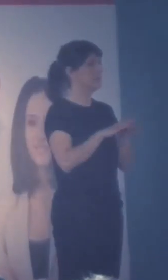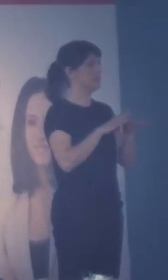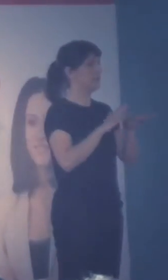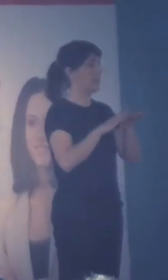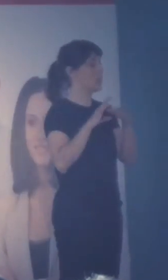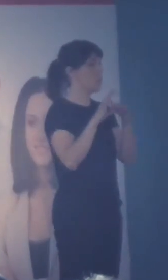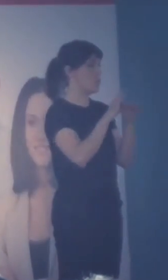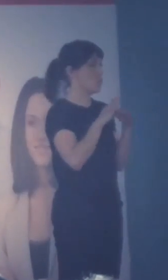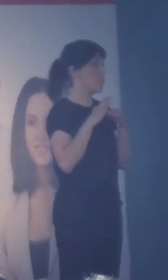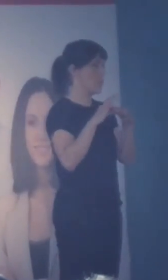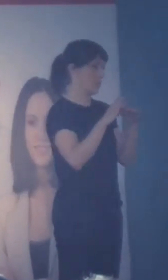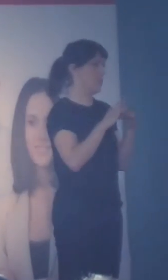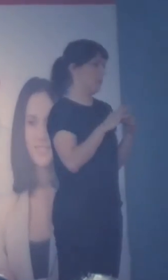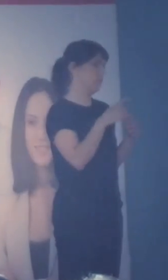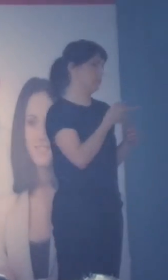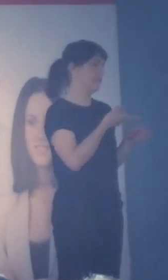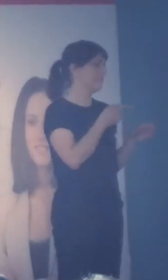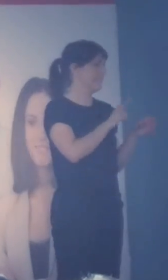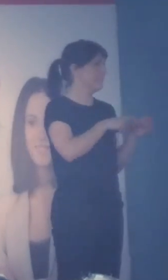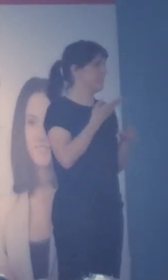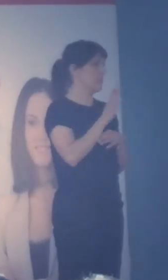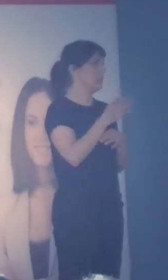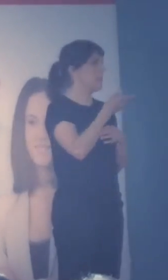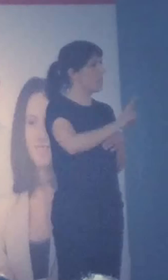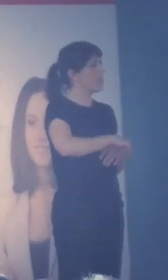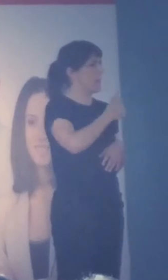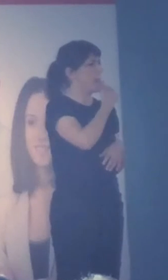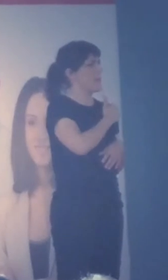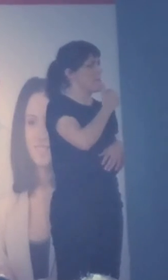Esta coalición. Está ahí Oveiras.